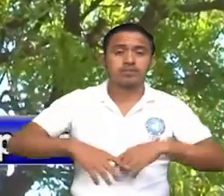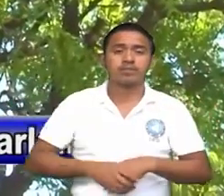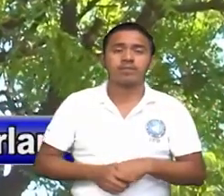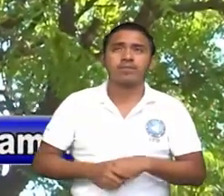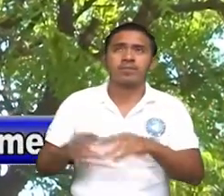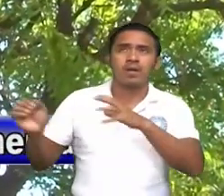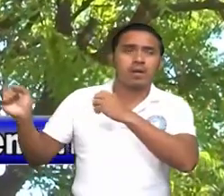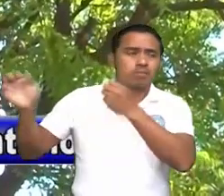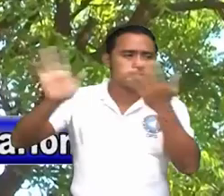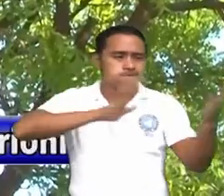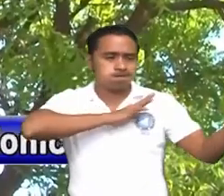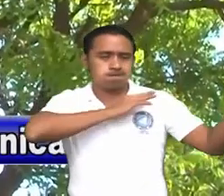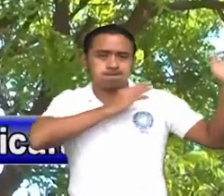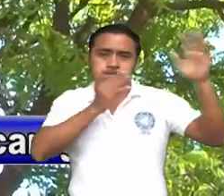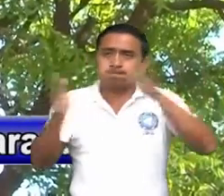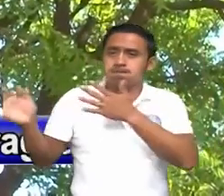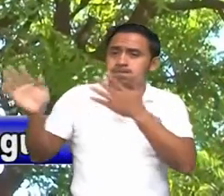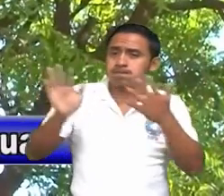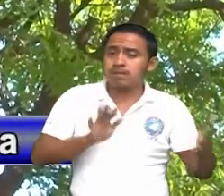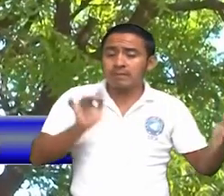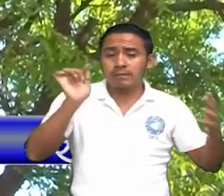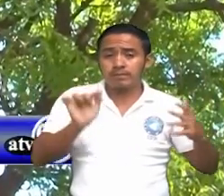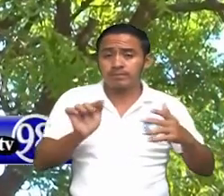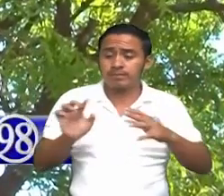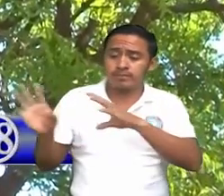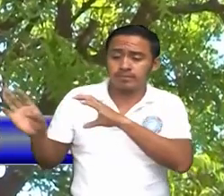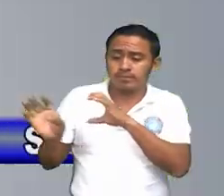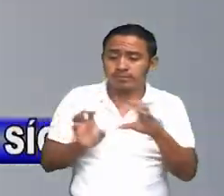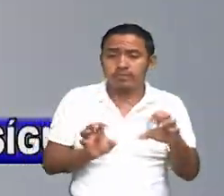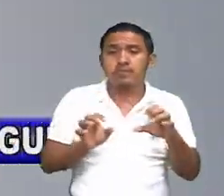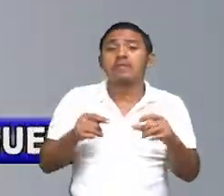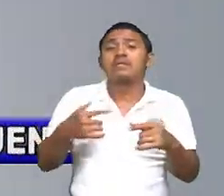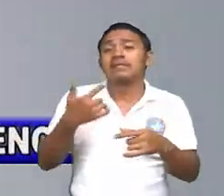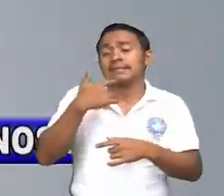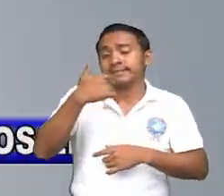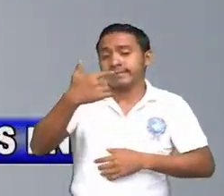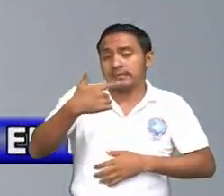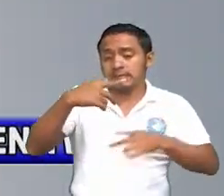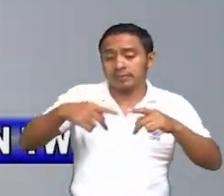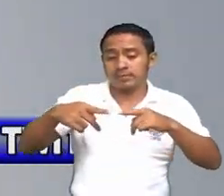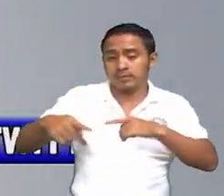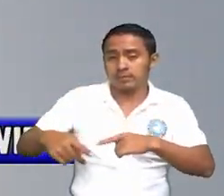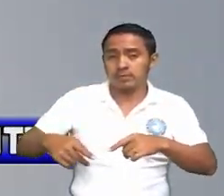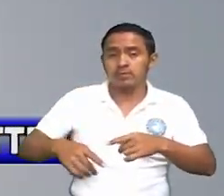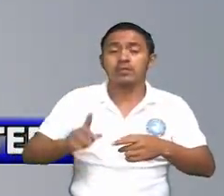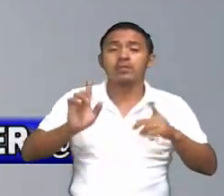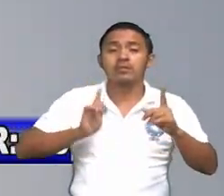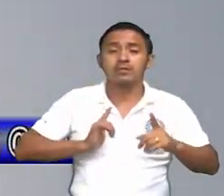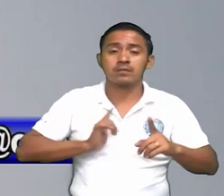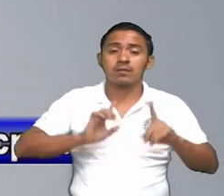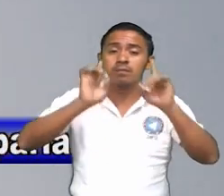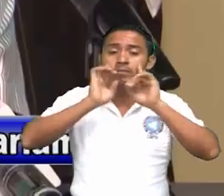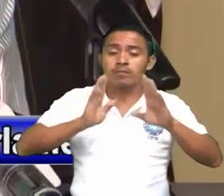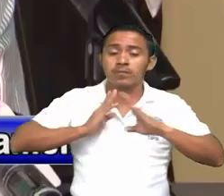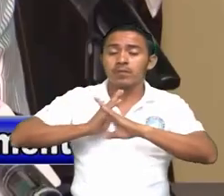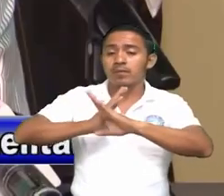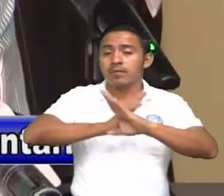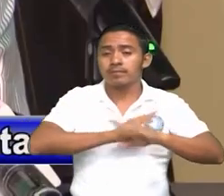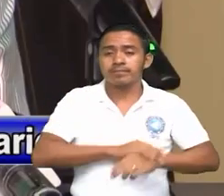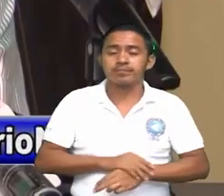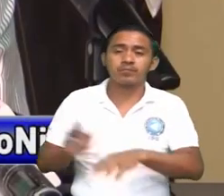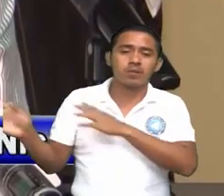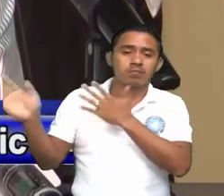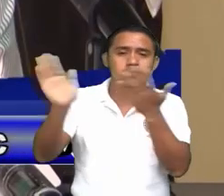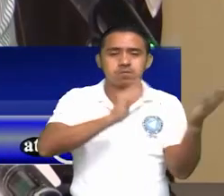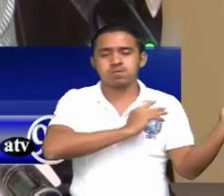Fuertes vientos serán generados por este fenómeno climático, por lo que recomienda a la población tomar medidas de precaución. Los